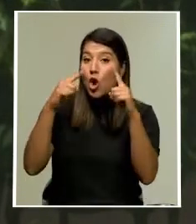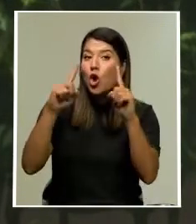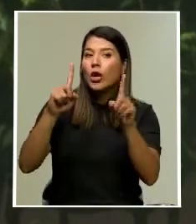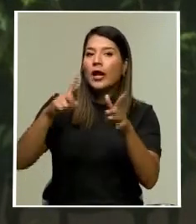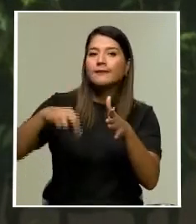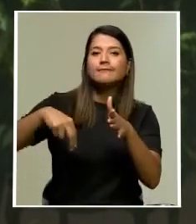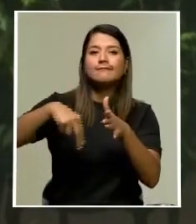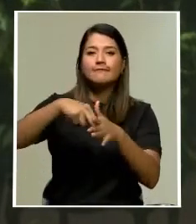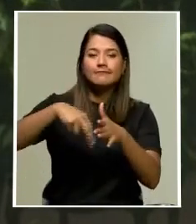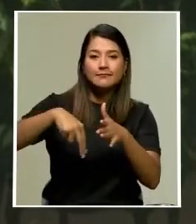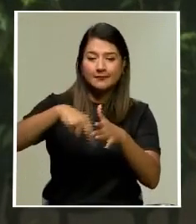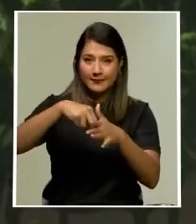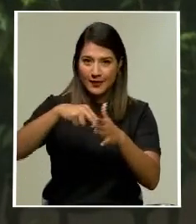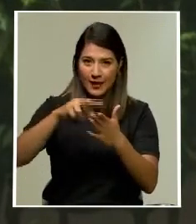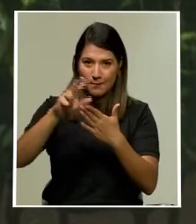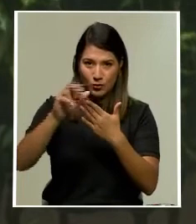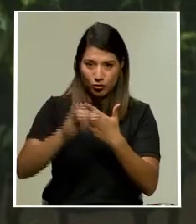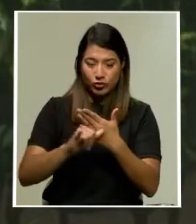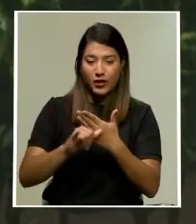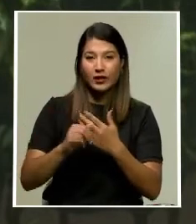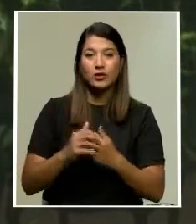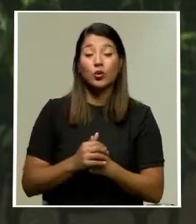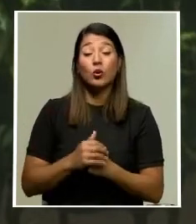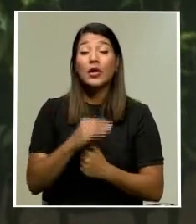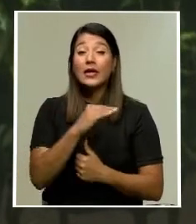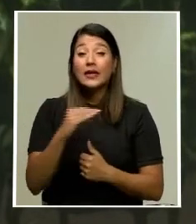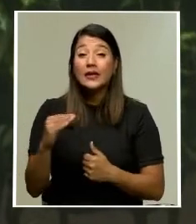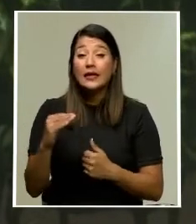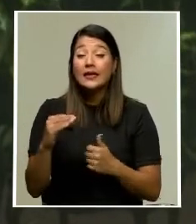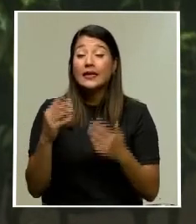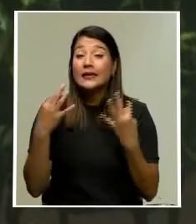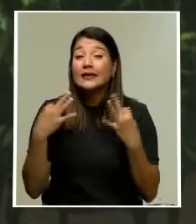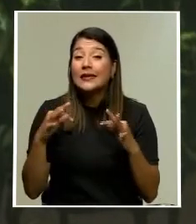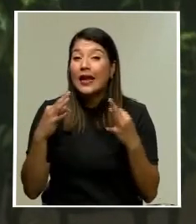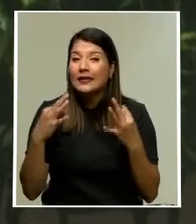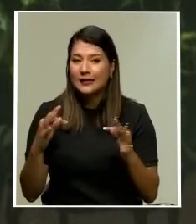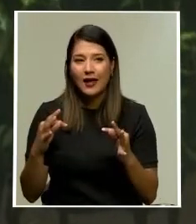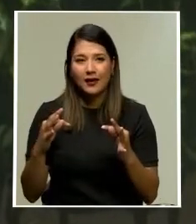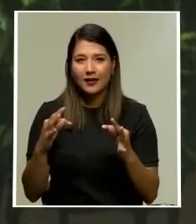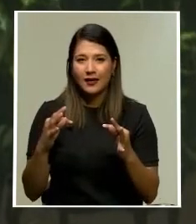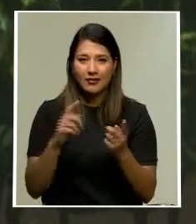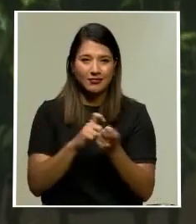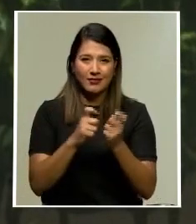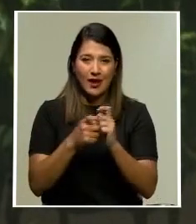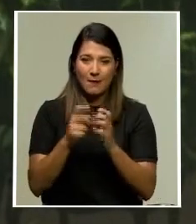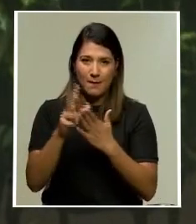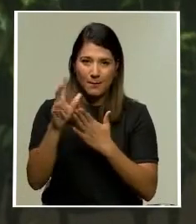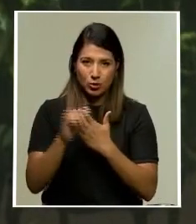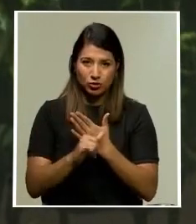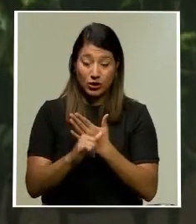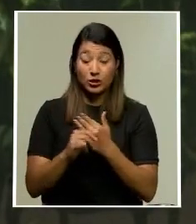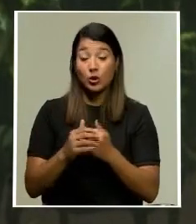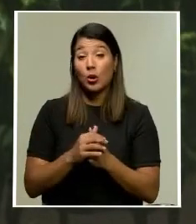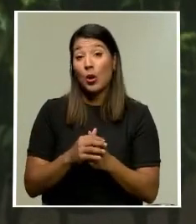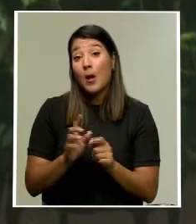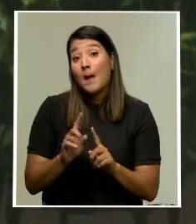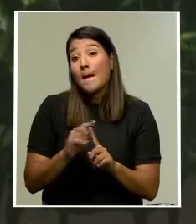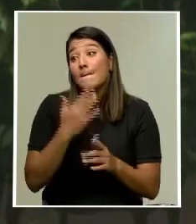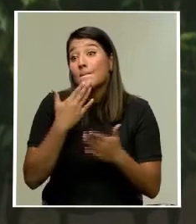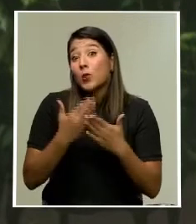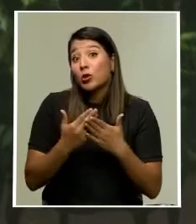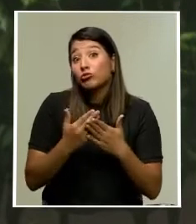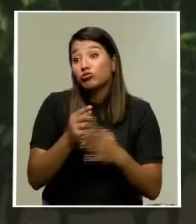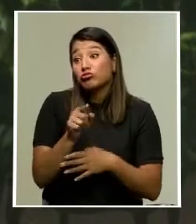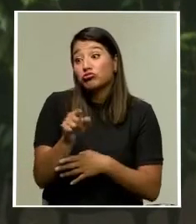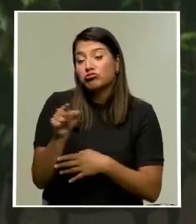entrabar, podríamos decir, también buscar depurar lo que es el proyecto. Pero bueno, diferentes son las intenciones, pero pudimos hablar